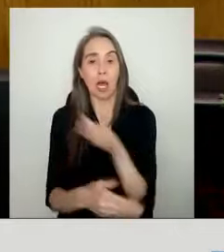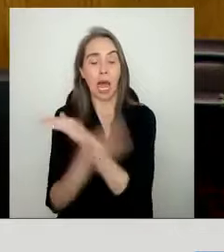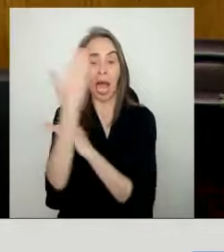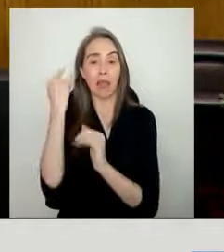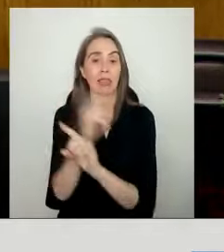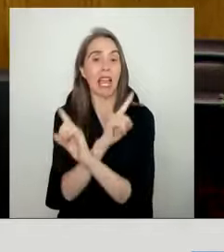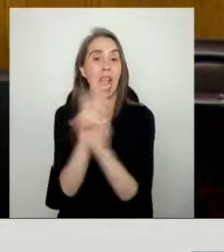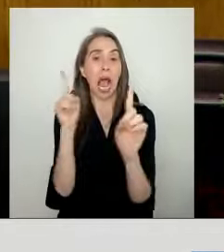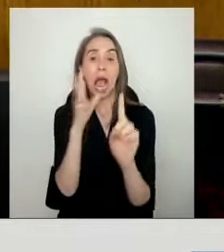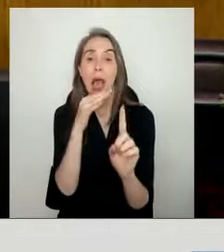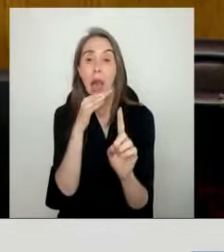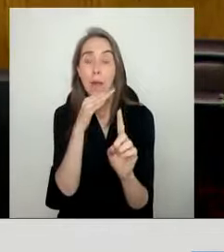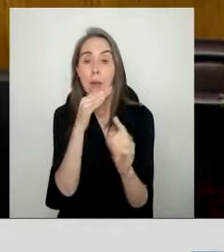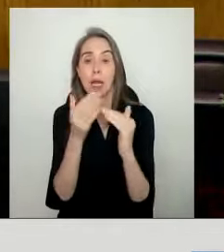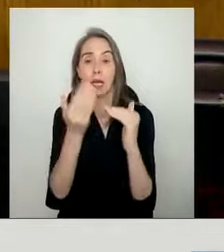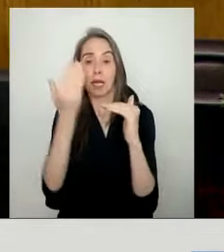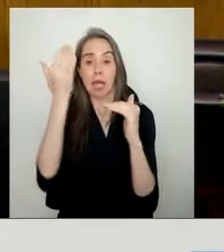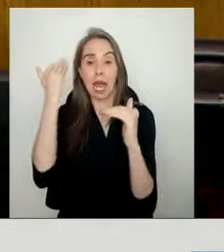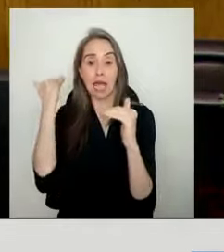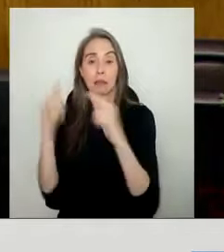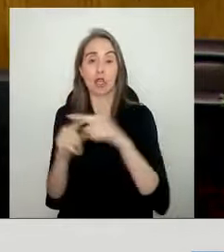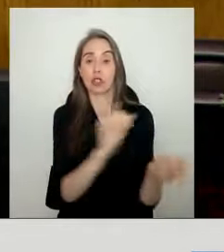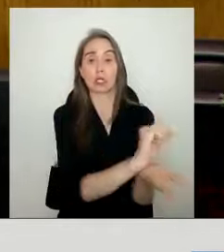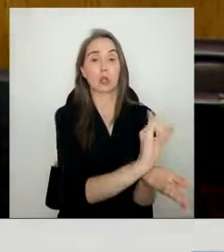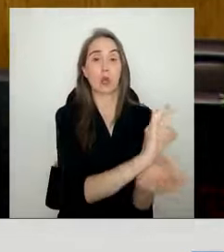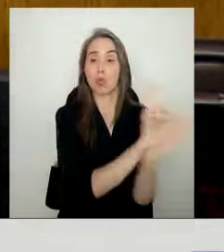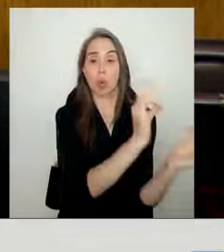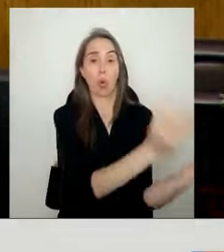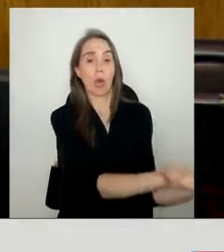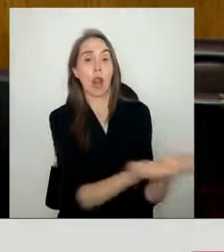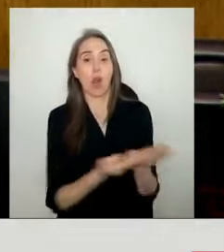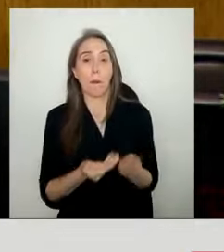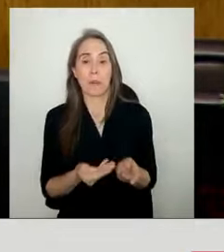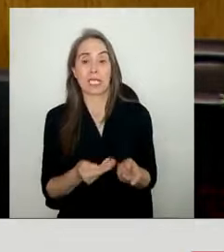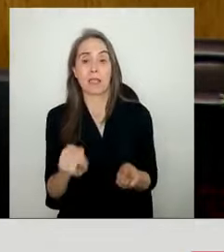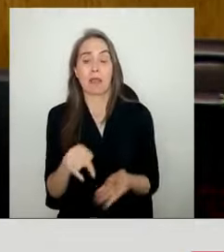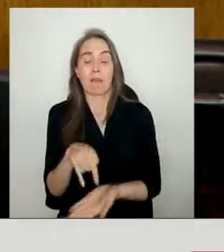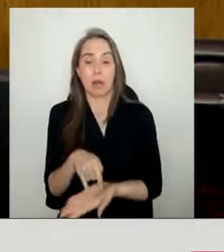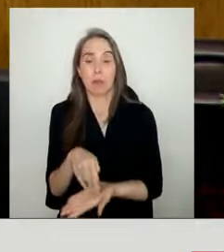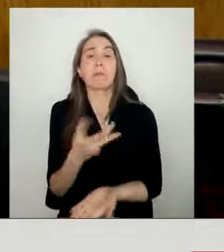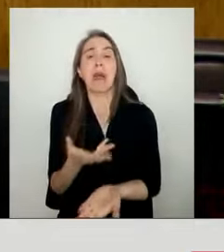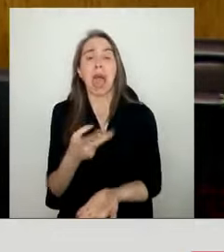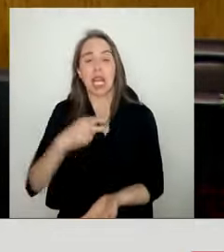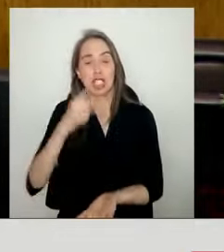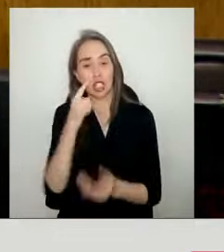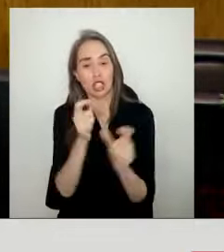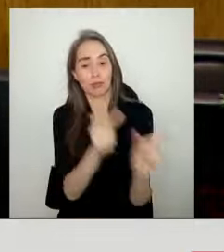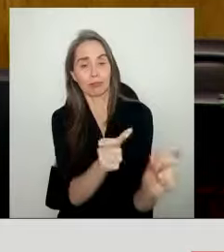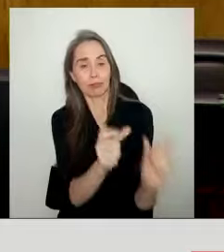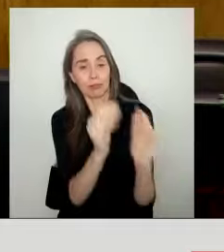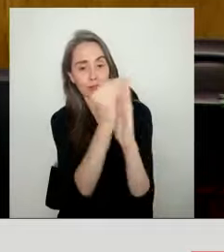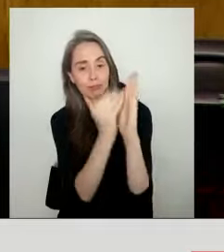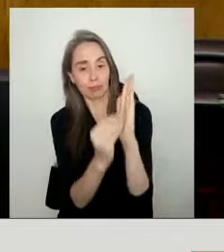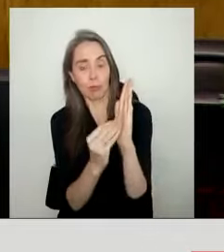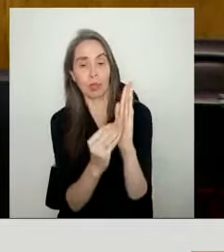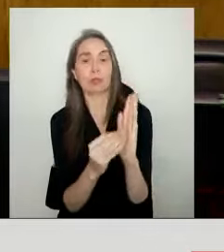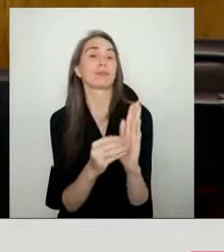bajo otra instancia para que precisamente podamos fiscalizar en el contexto de nuestras funciones